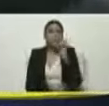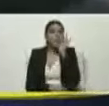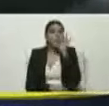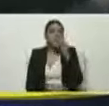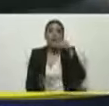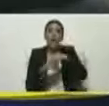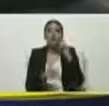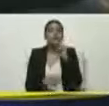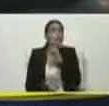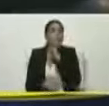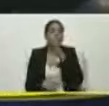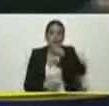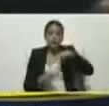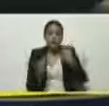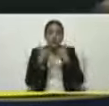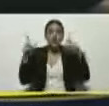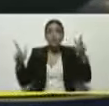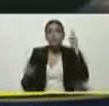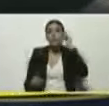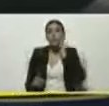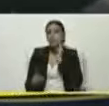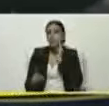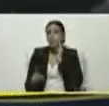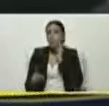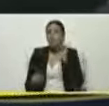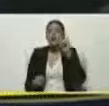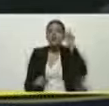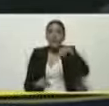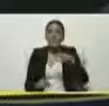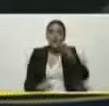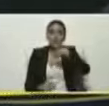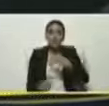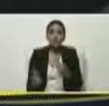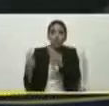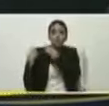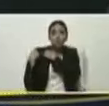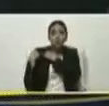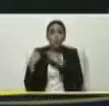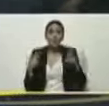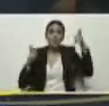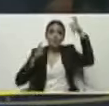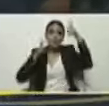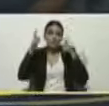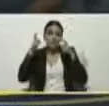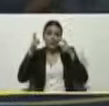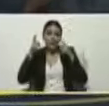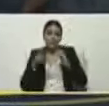de nuestro libertador Simón Bolívar y de nuestro comandante Hugo Chávez.